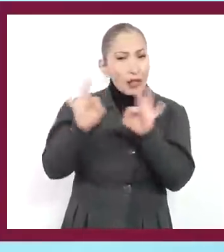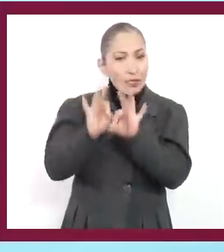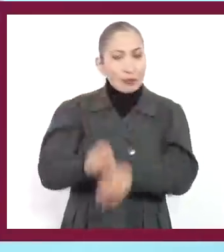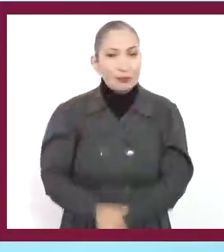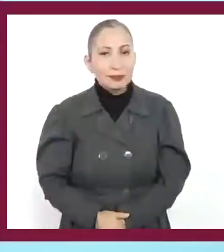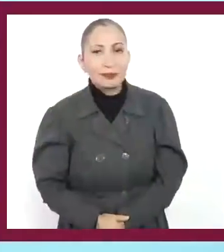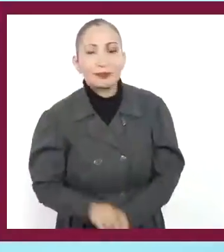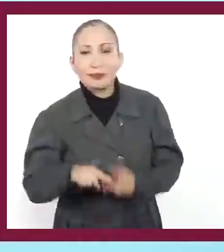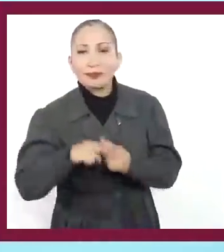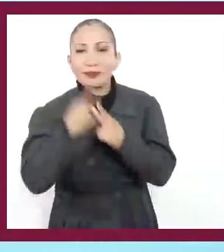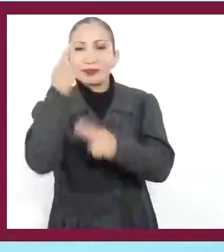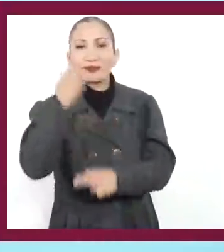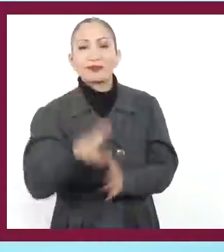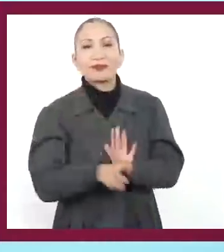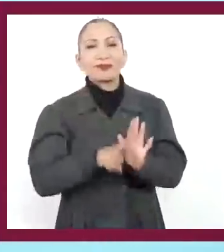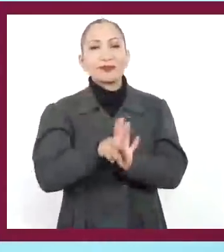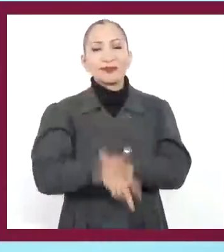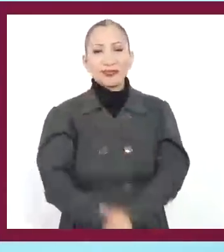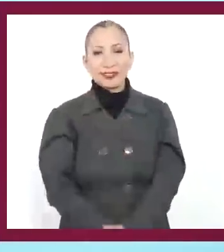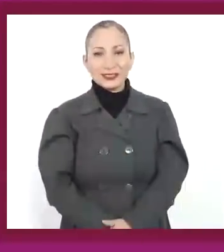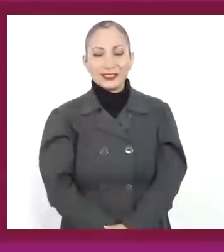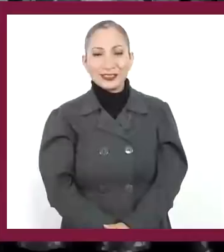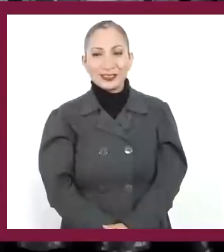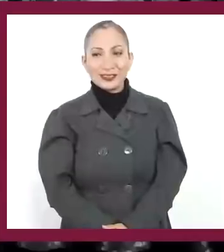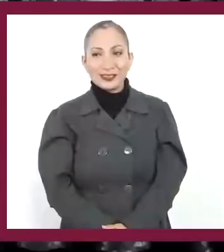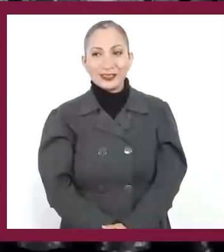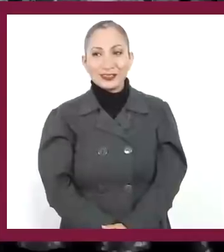importantes. ¡Corre video!